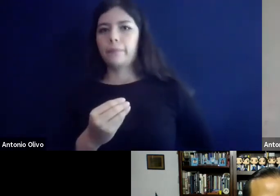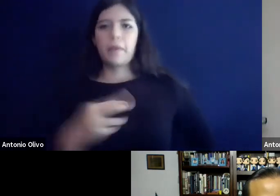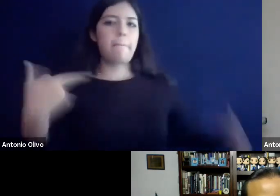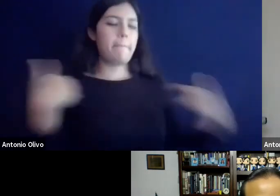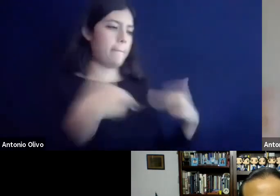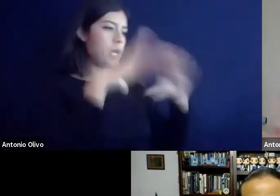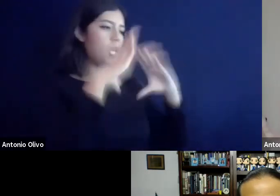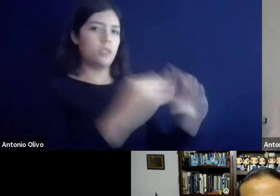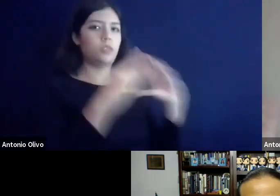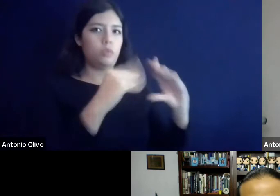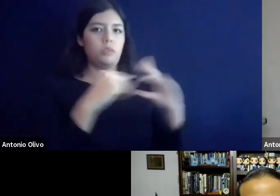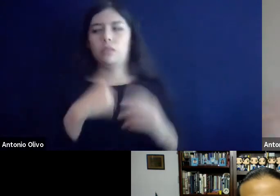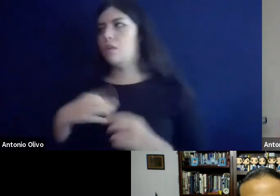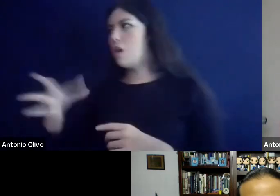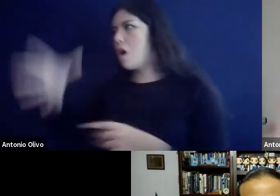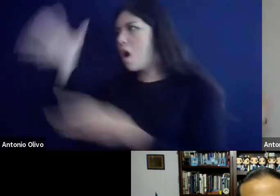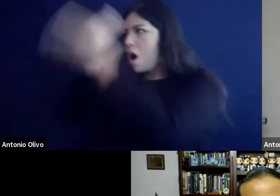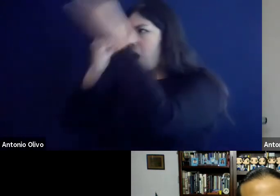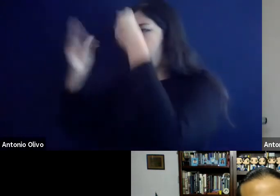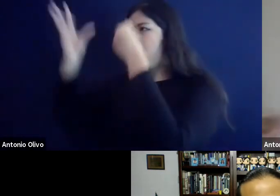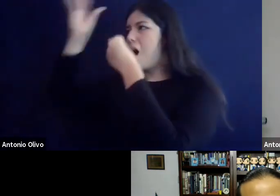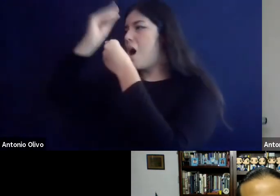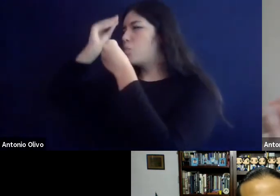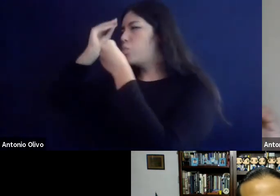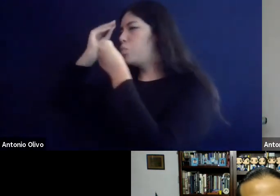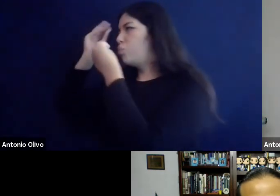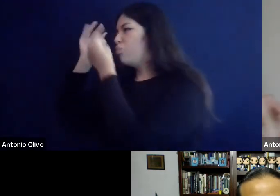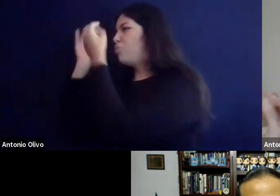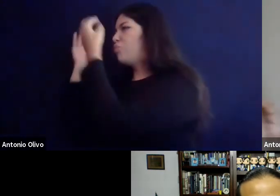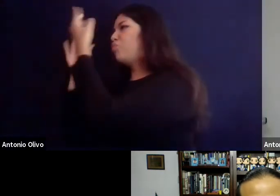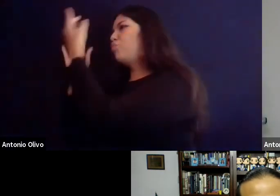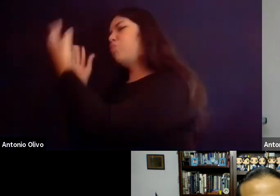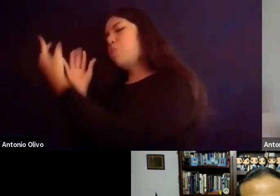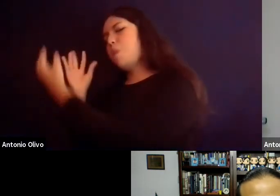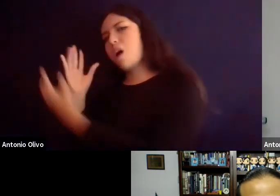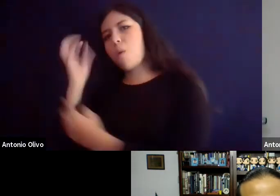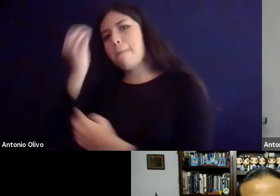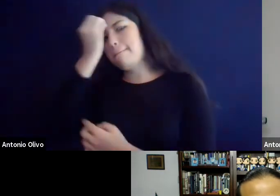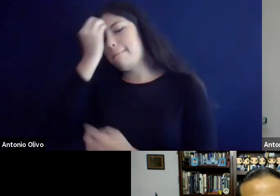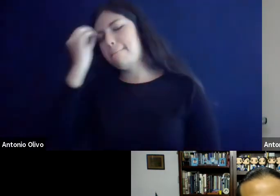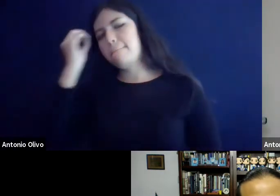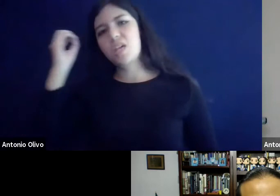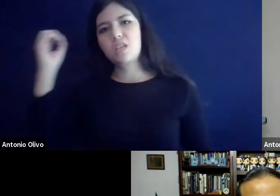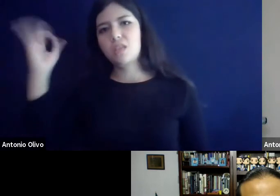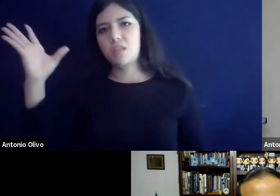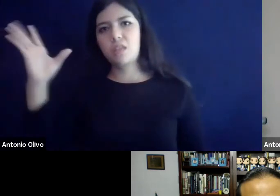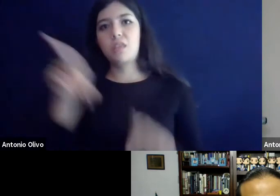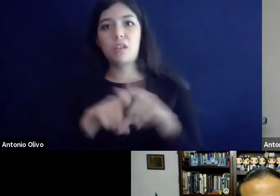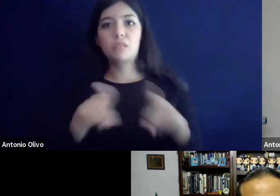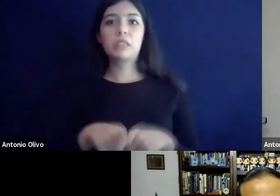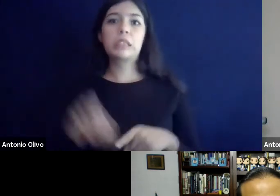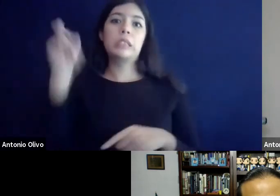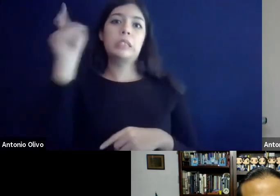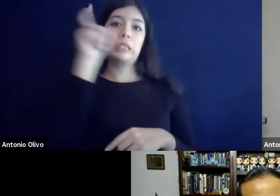no dejamos de hablar de nuestras investigaciones y nadie se molesta. Pero en la licenciatura, todo el mundo era de,